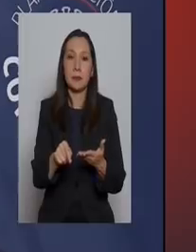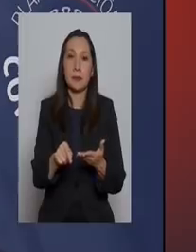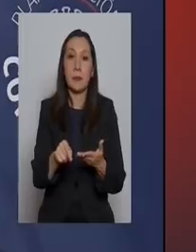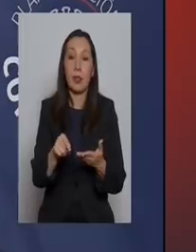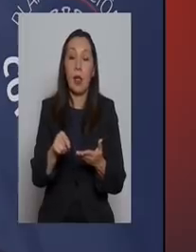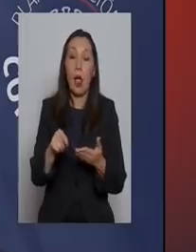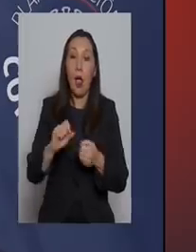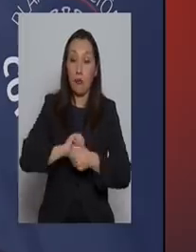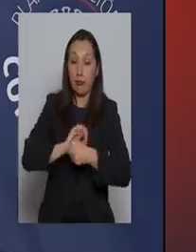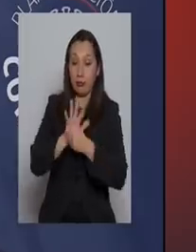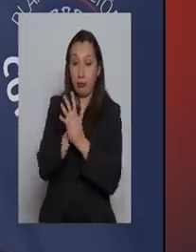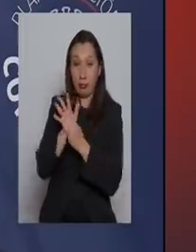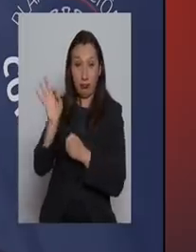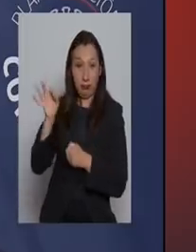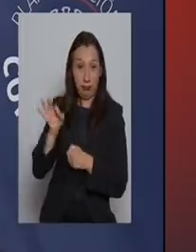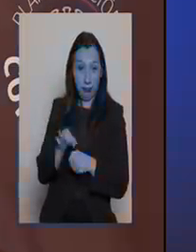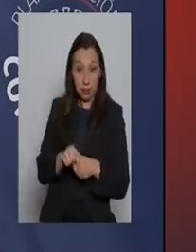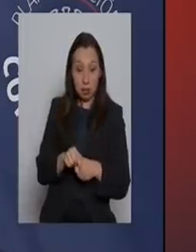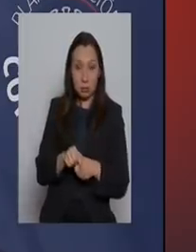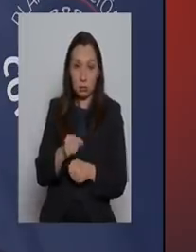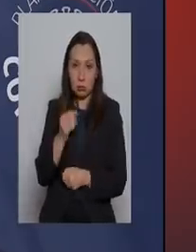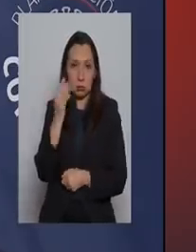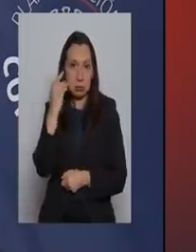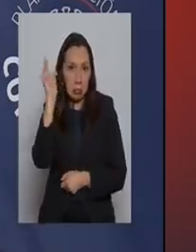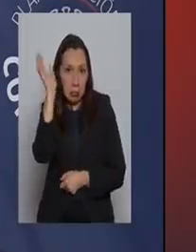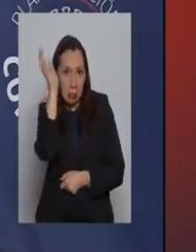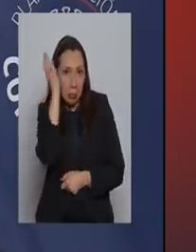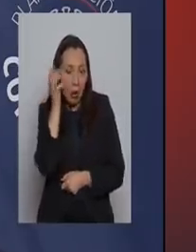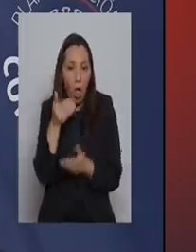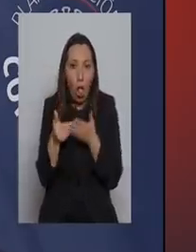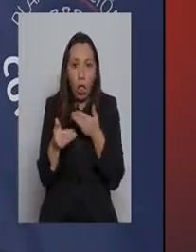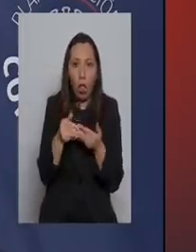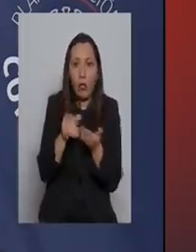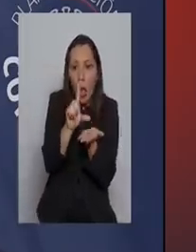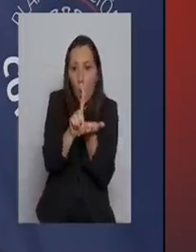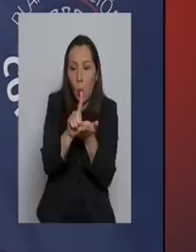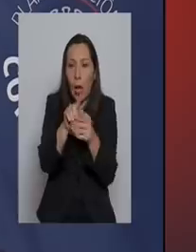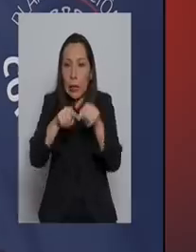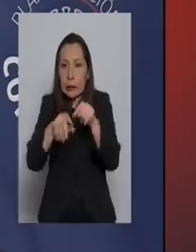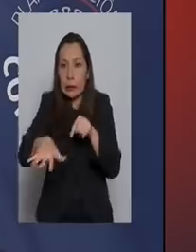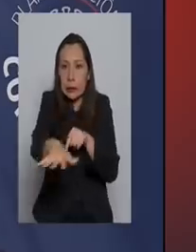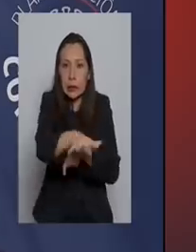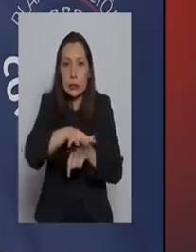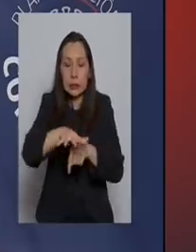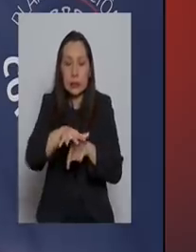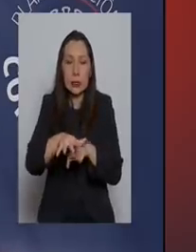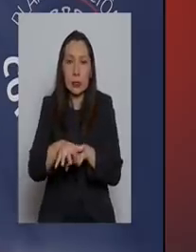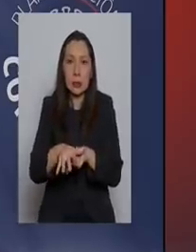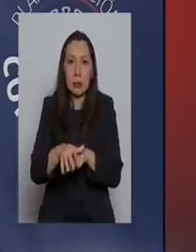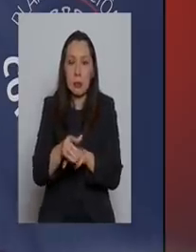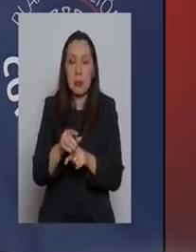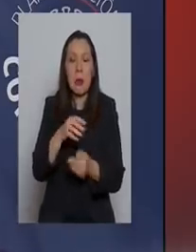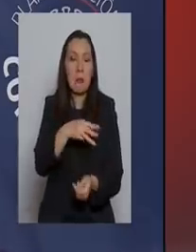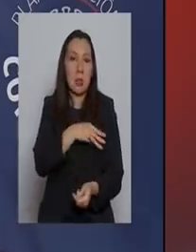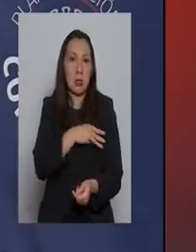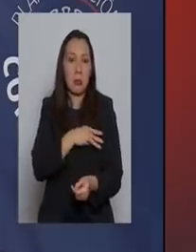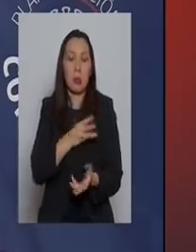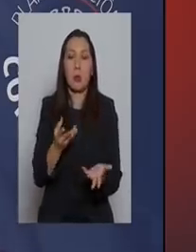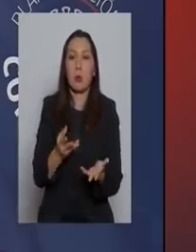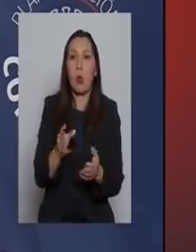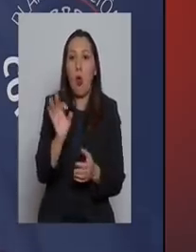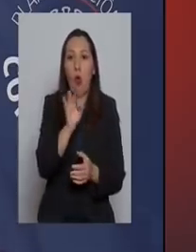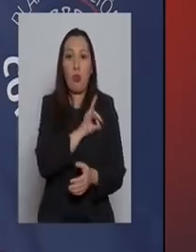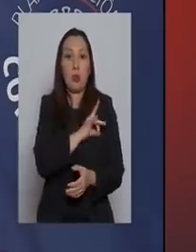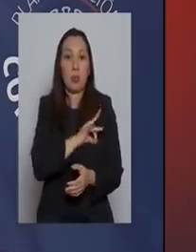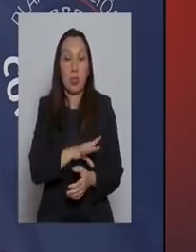el virus coronavirus no sabe de las distribuciones geográficas de nuestra región metropolitana o